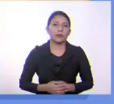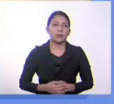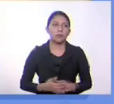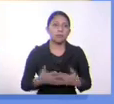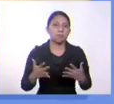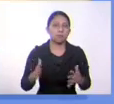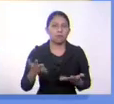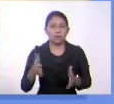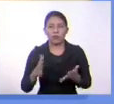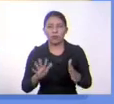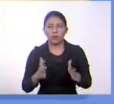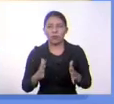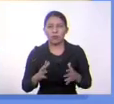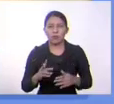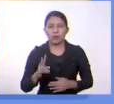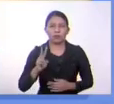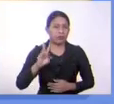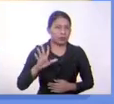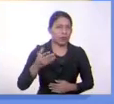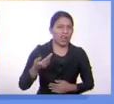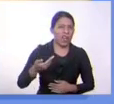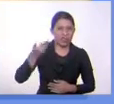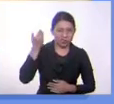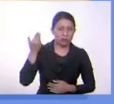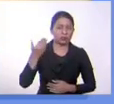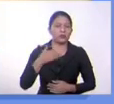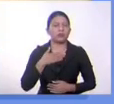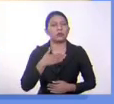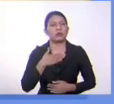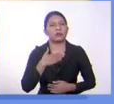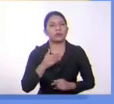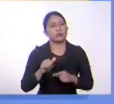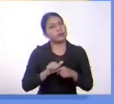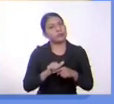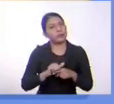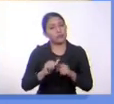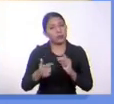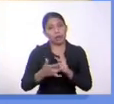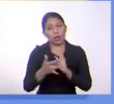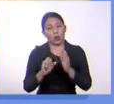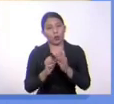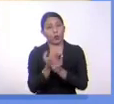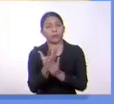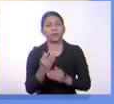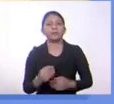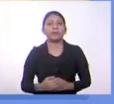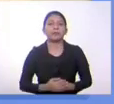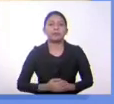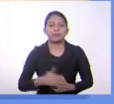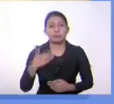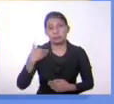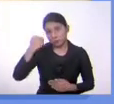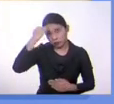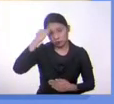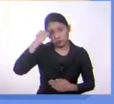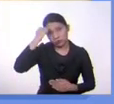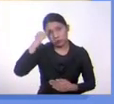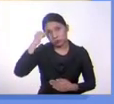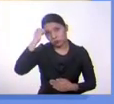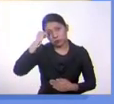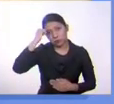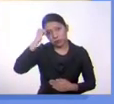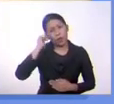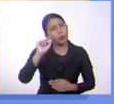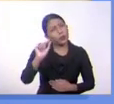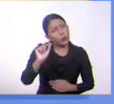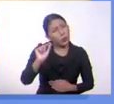desde hace casi 25 años que vengo practicando tecnología. Yo aprendí un poco inglés,